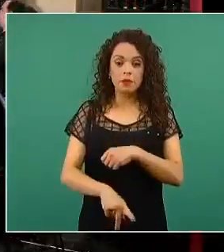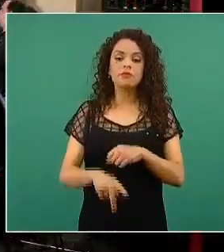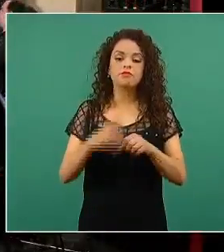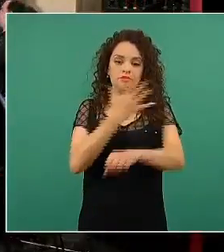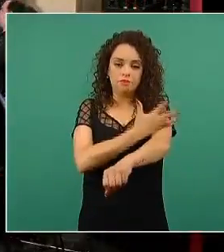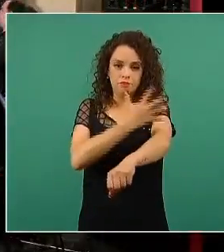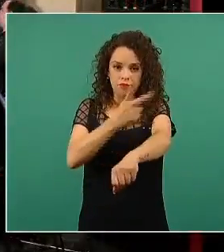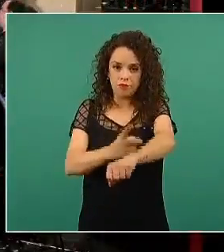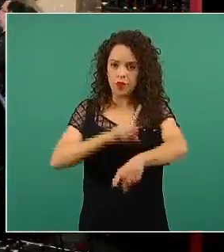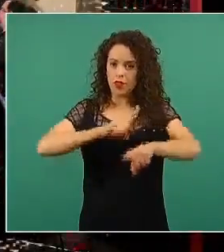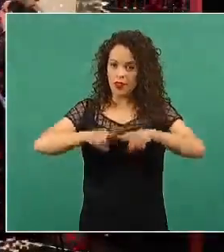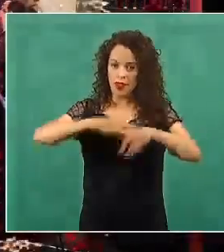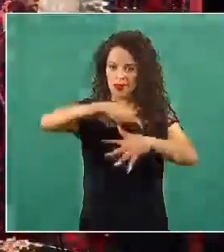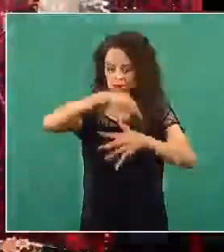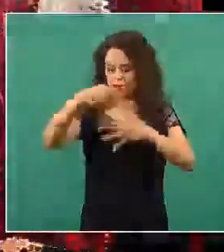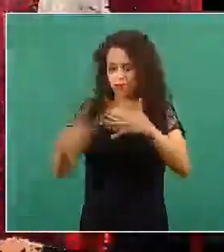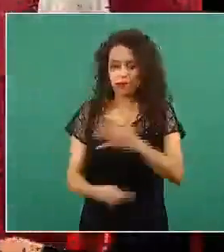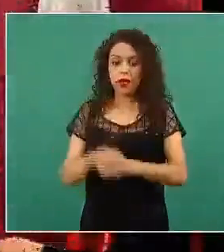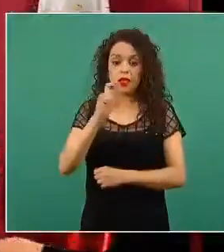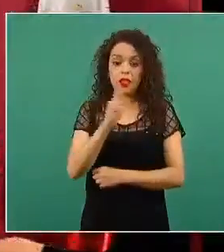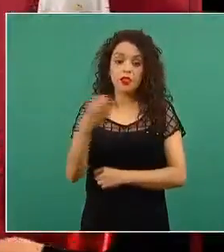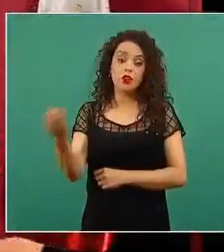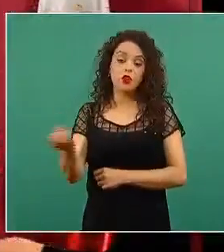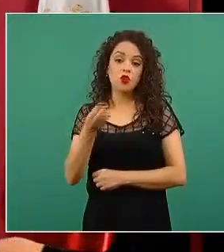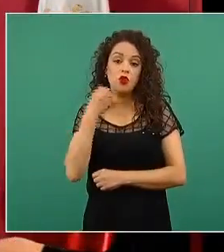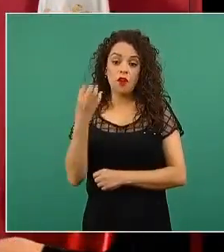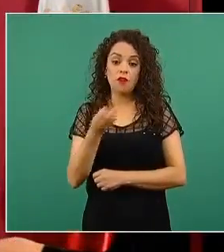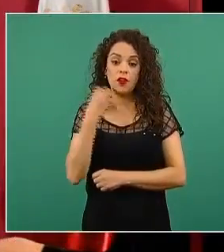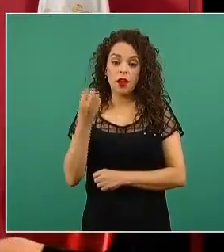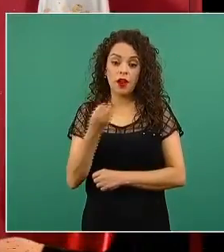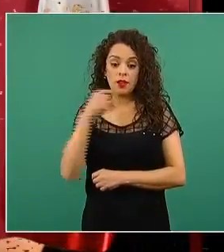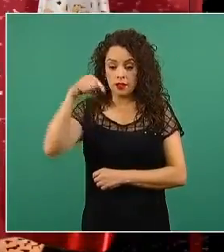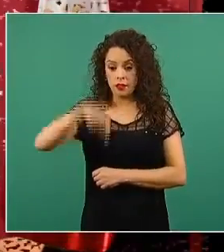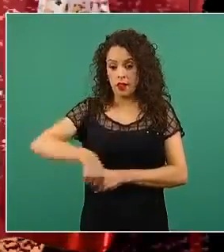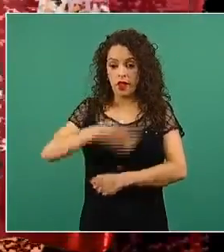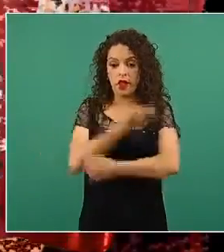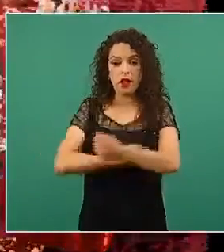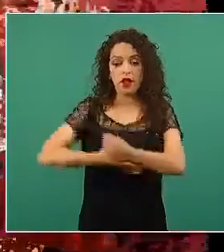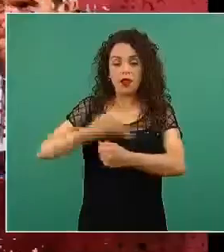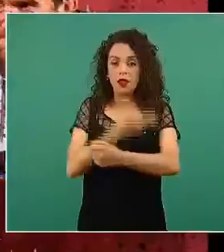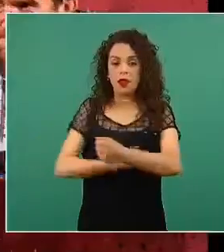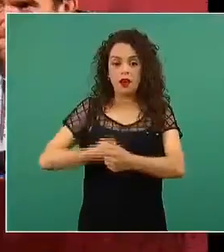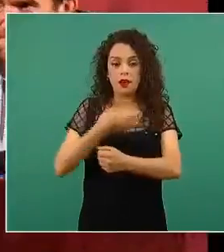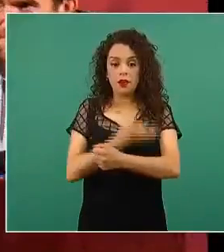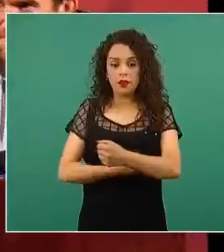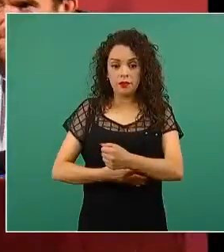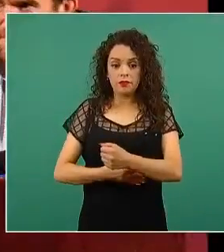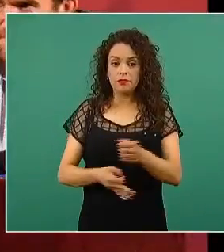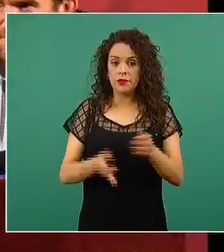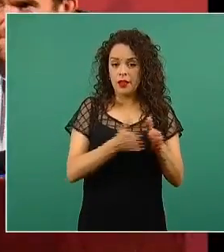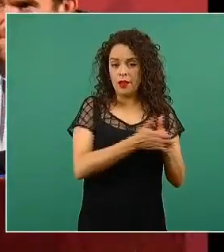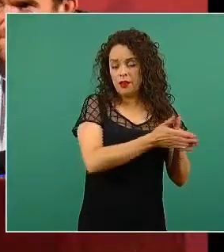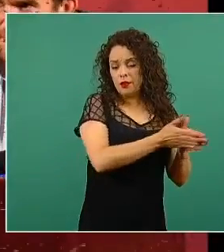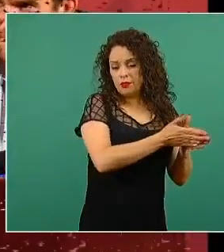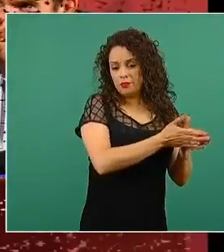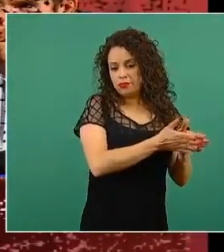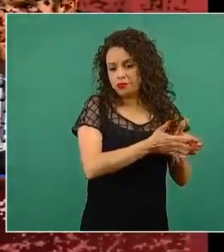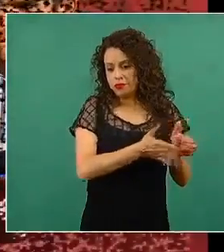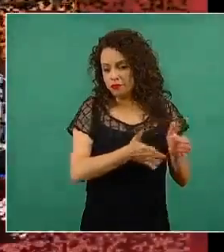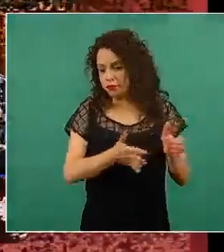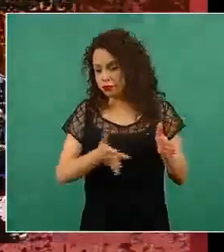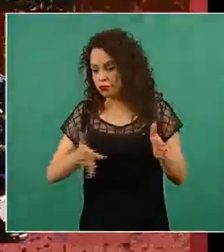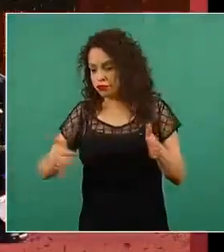transparencia, etcétera, que es la conferencia de prensa vespertina, en donde tuvimos a lo largo